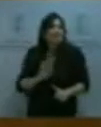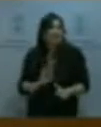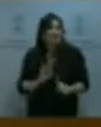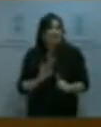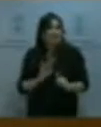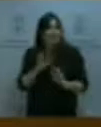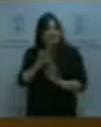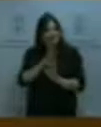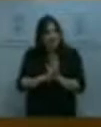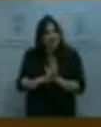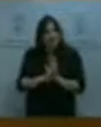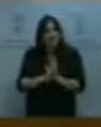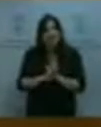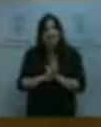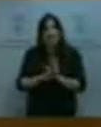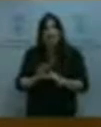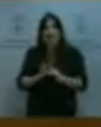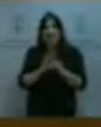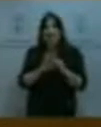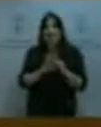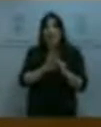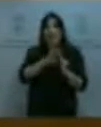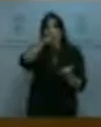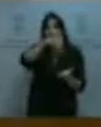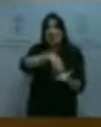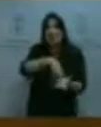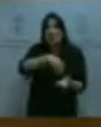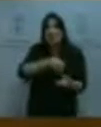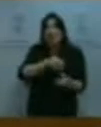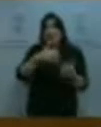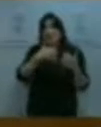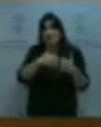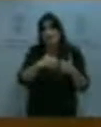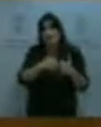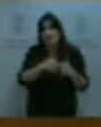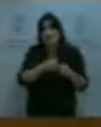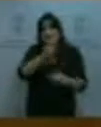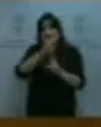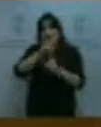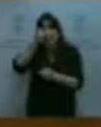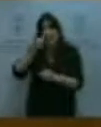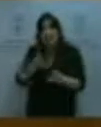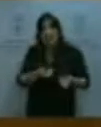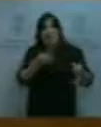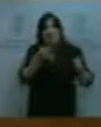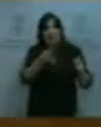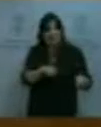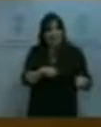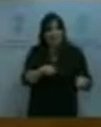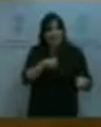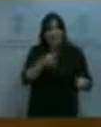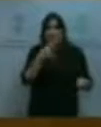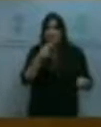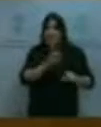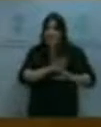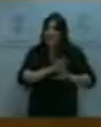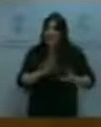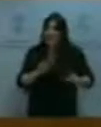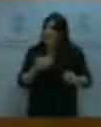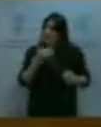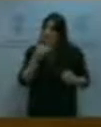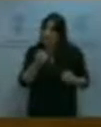de esas centrales térmicas, de esas centrales suministradoras de electricidad. Y nosotros, sinceramente, creemos, pero no es